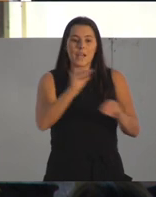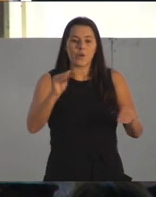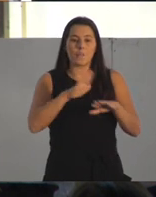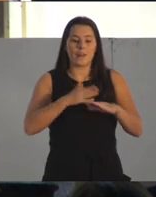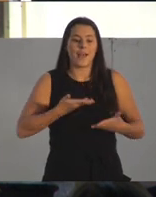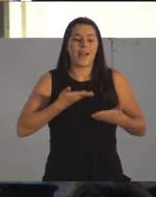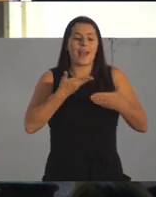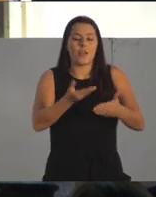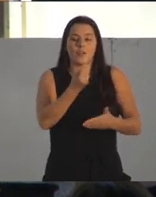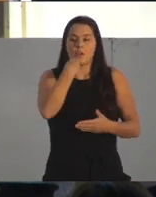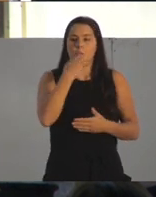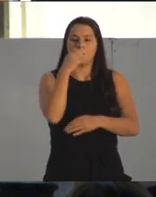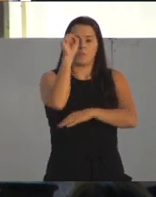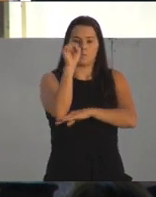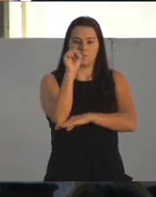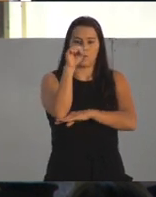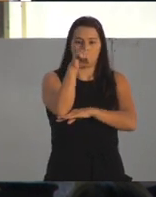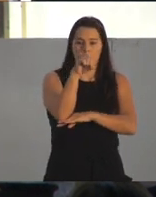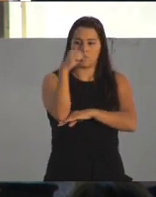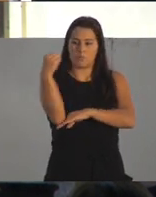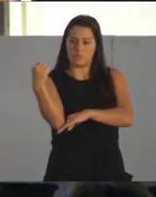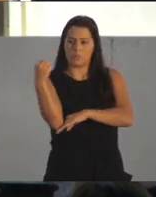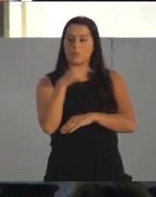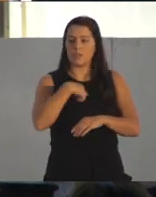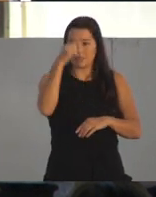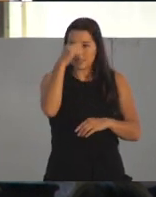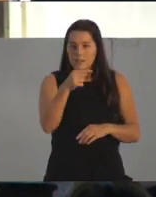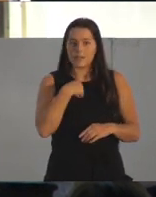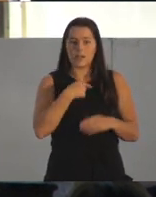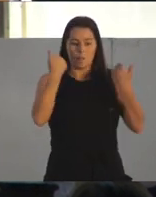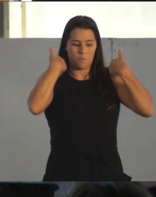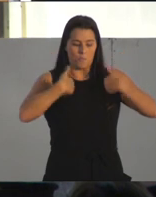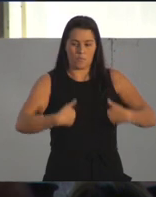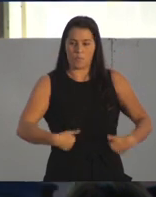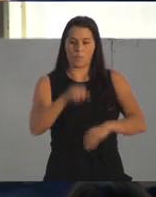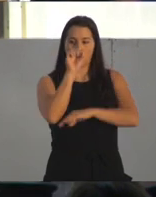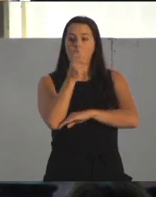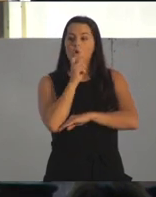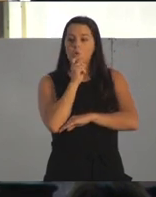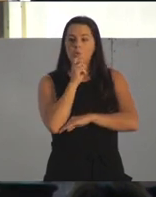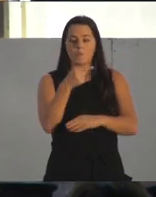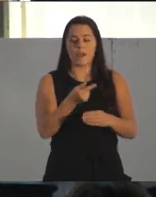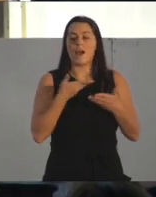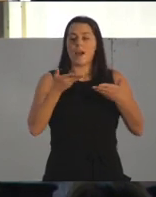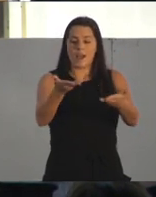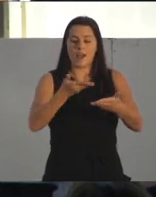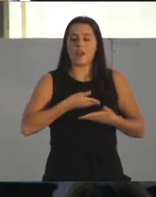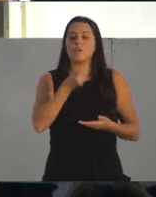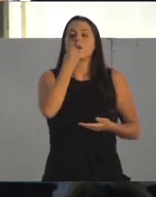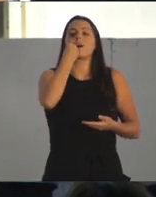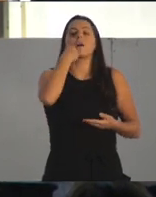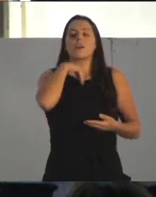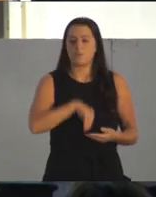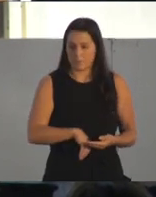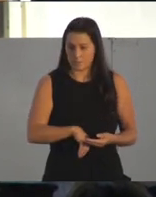tiene una hemiplejia de un lado o de otro. Puede ser una maniobra que se llama la de Mendelssohn, que ayudamos a que suba la laringe y coja